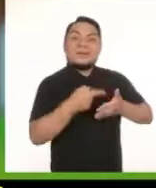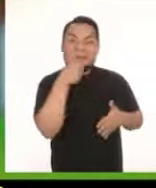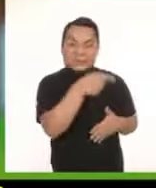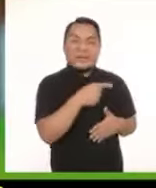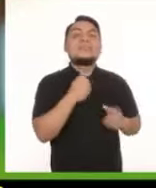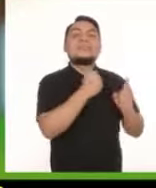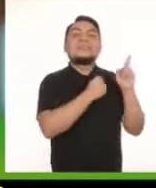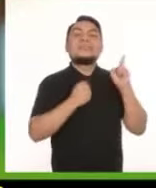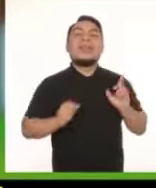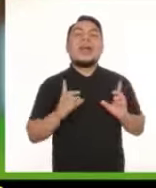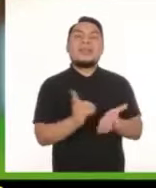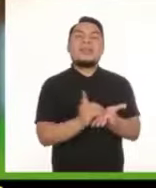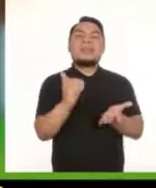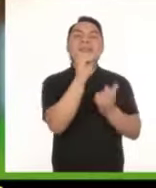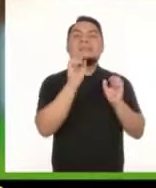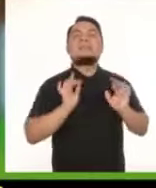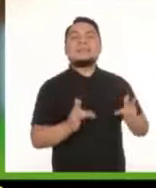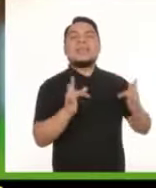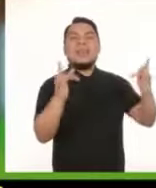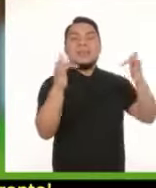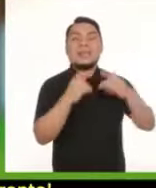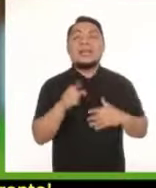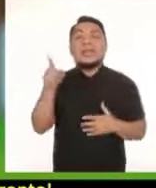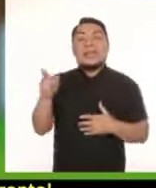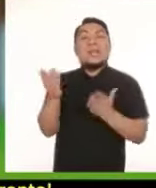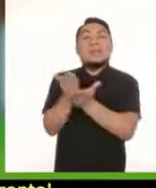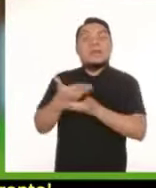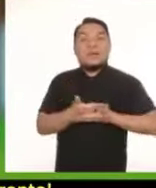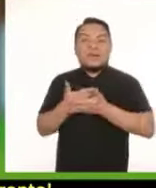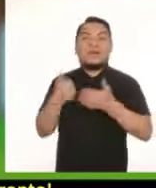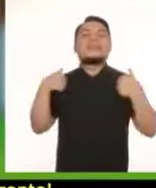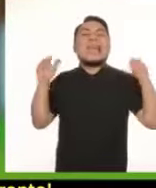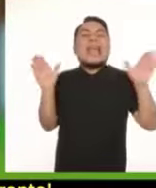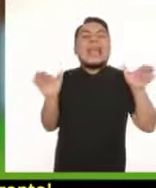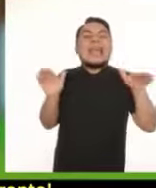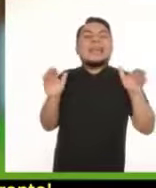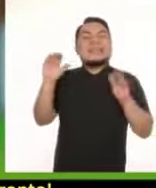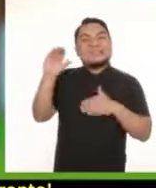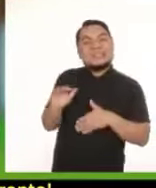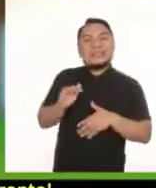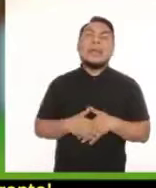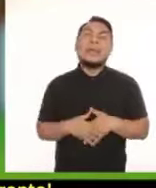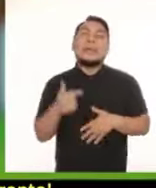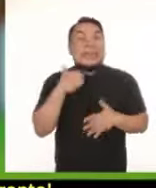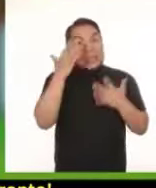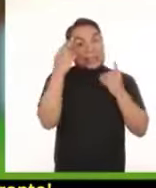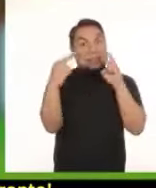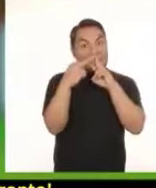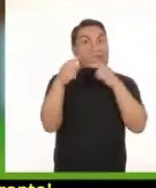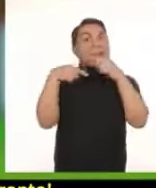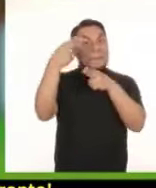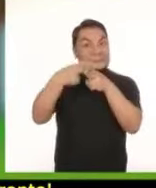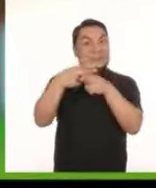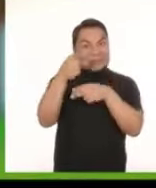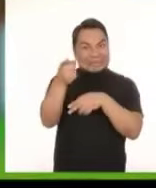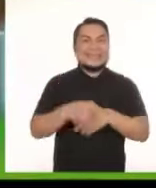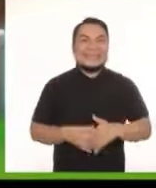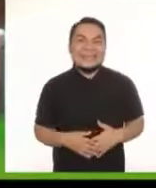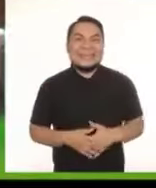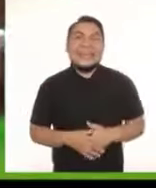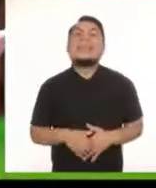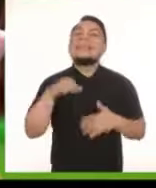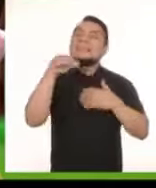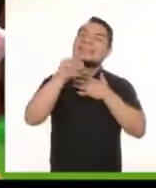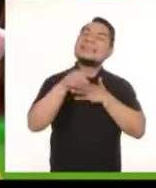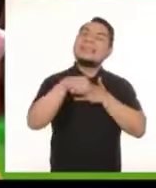PRITE Señor de la Divina Misericordia y PRITE Los Angelitos. Espero visitarlos pronto.